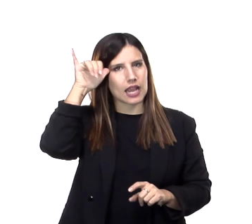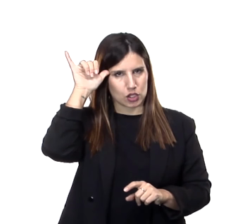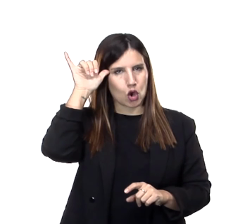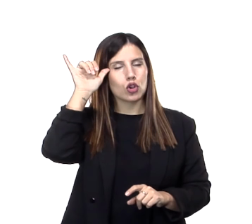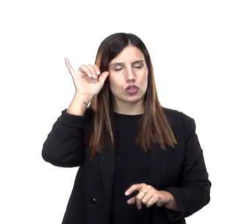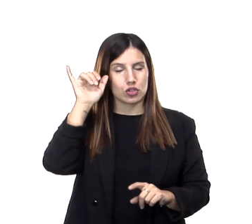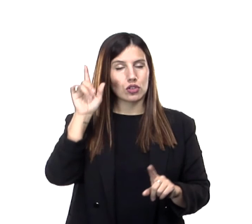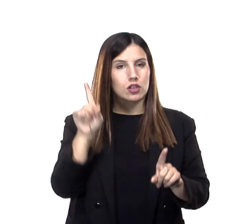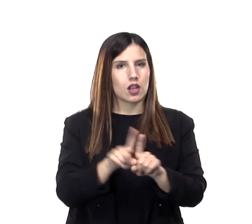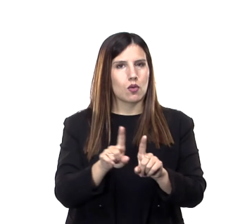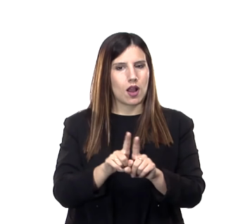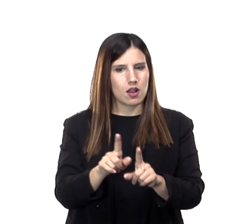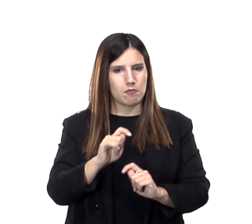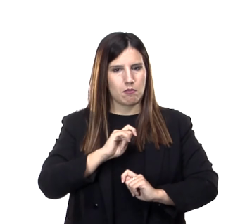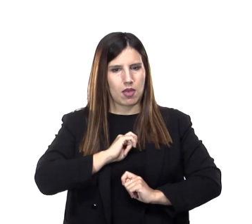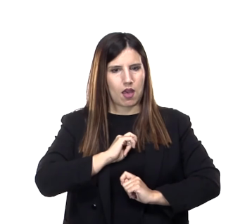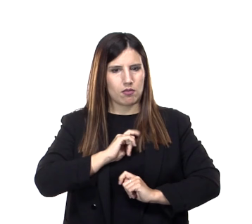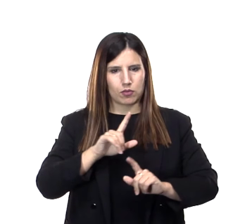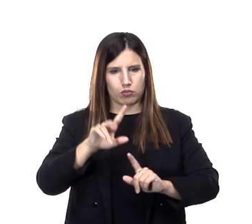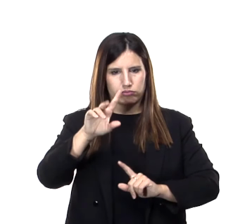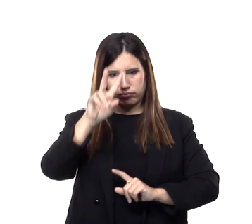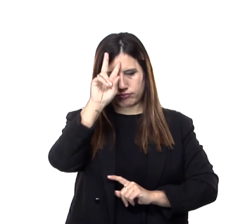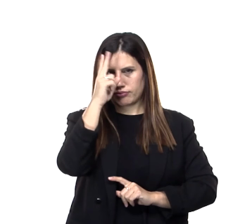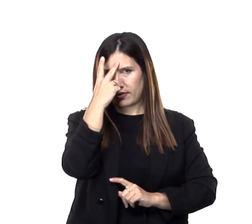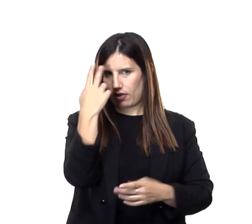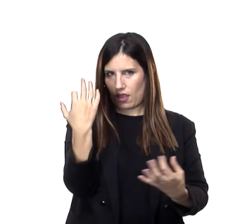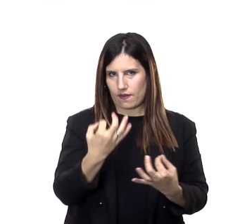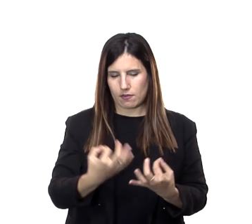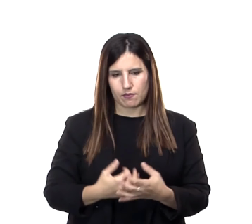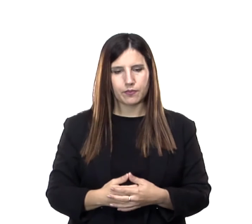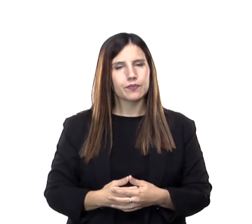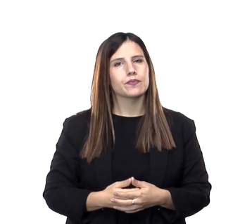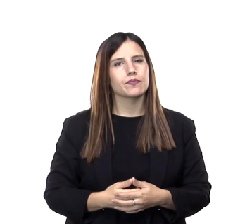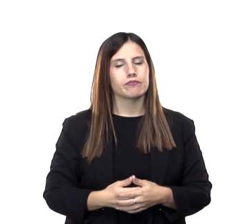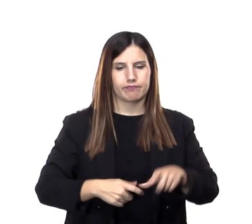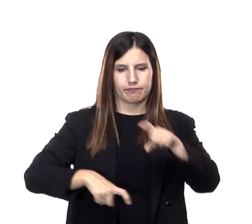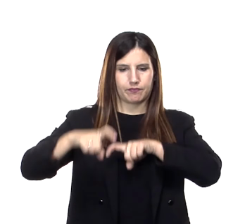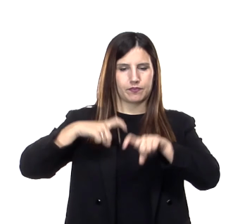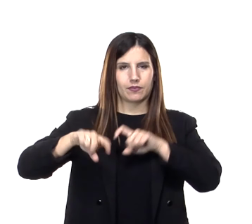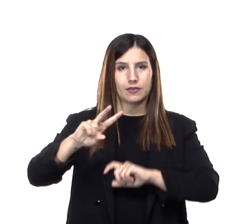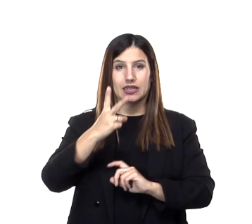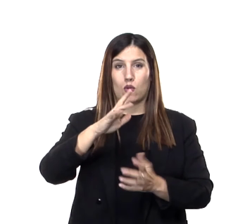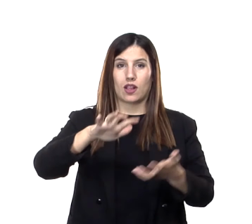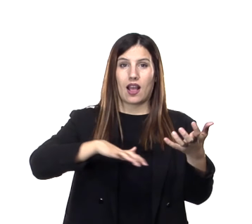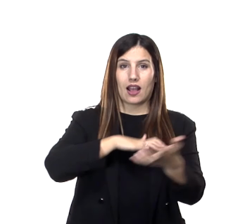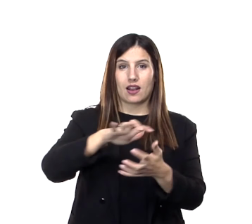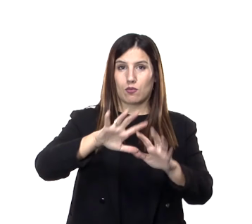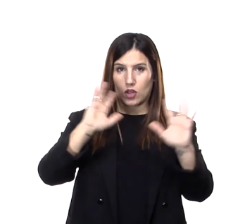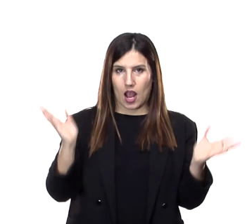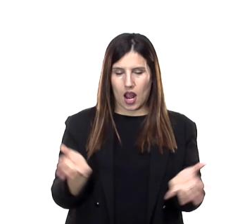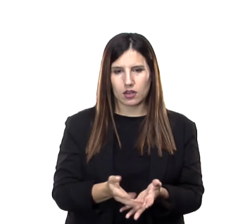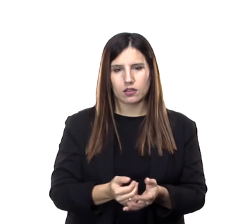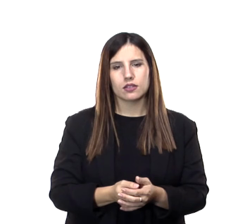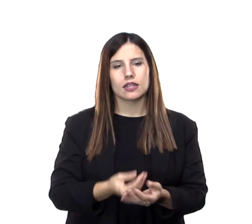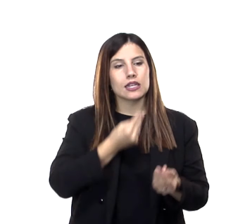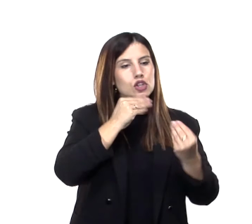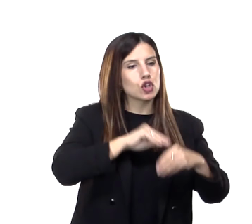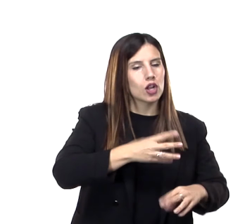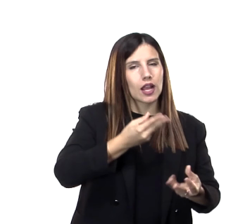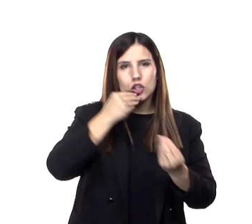motiva a cambiar de paradigma volviendo la segunda guerra mundial hay dos historias una de francia y una